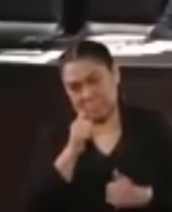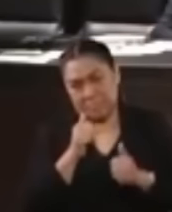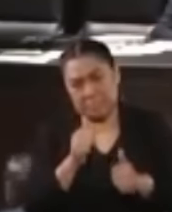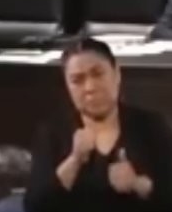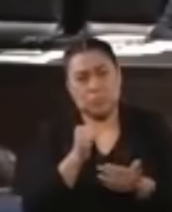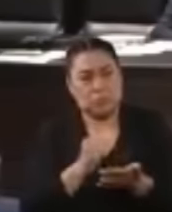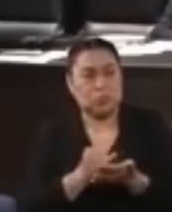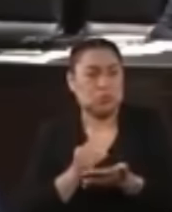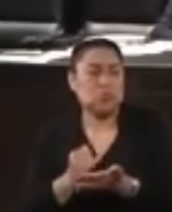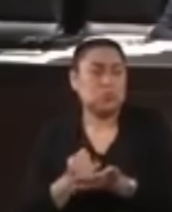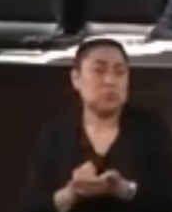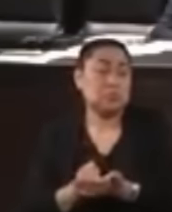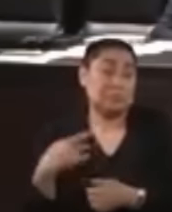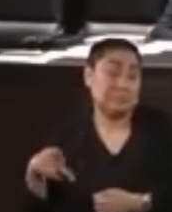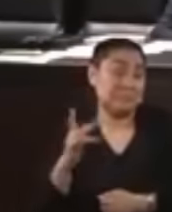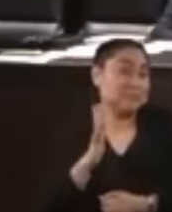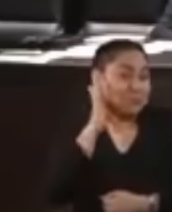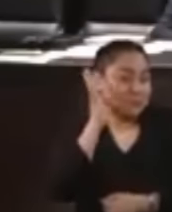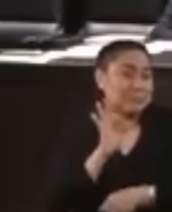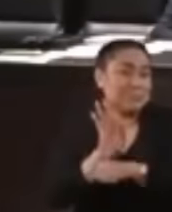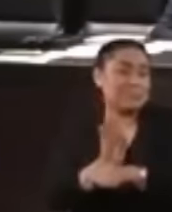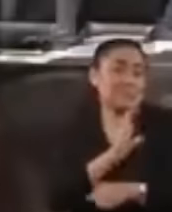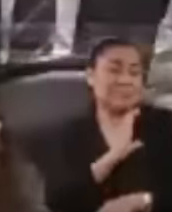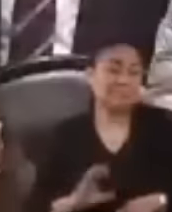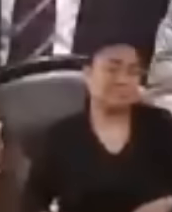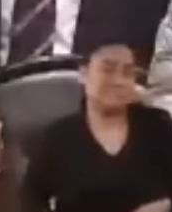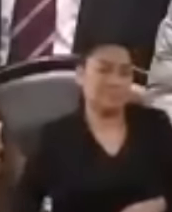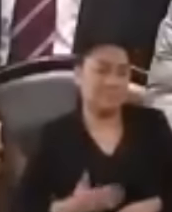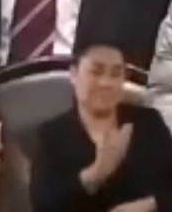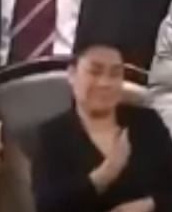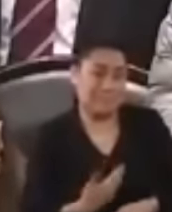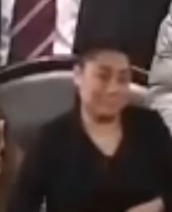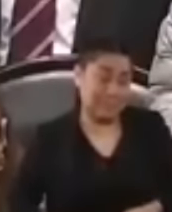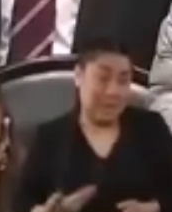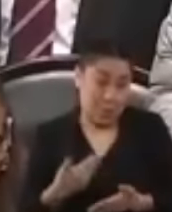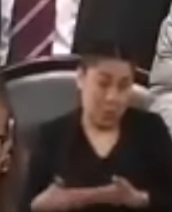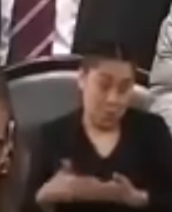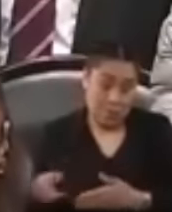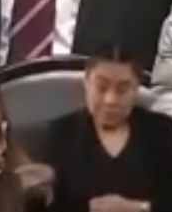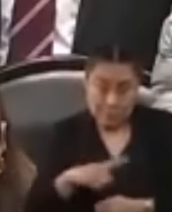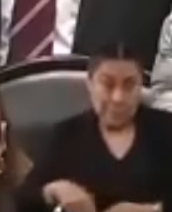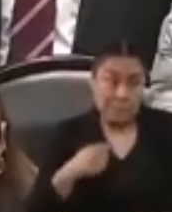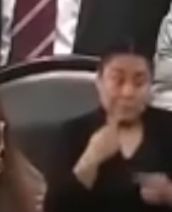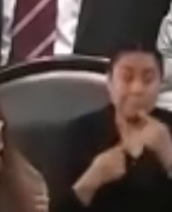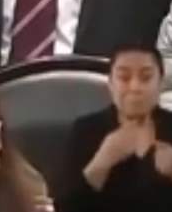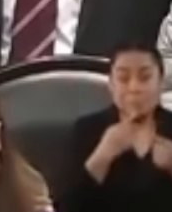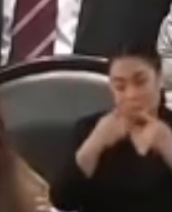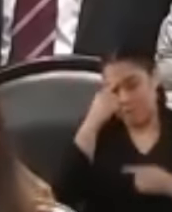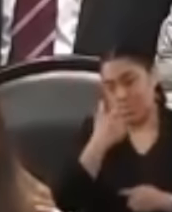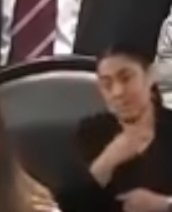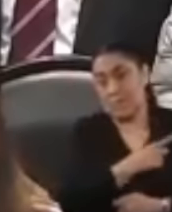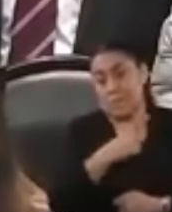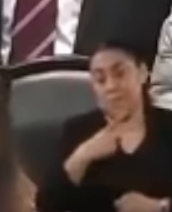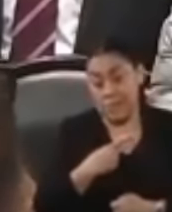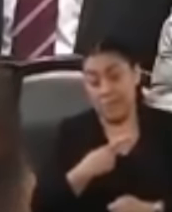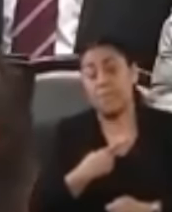para sus futuros candidatos presidenciales que hoy están tratando de negociar la deuda que